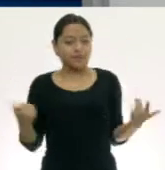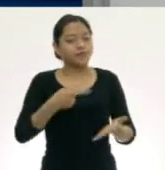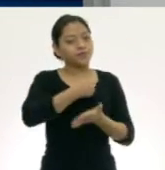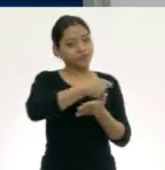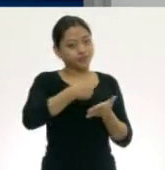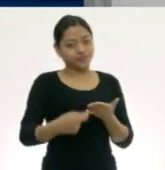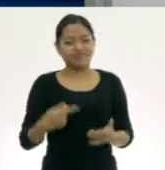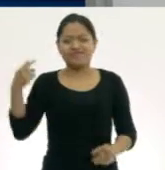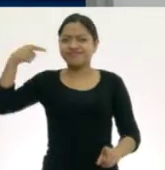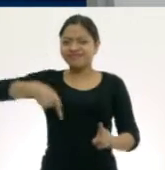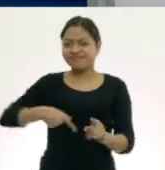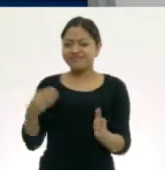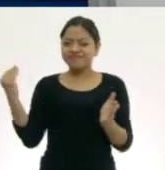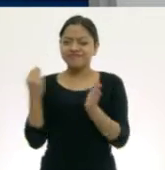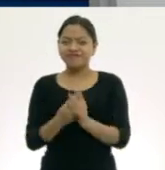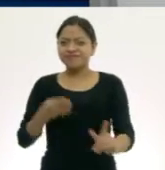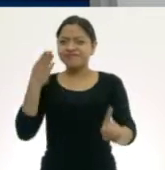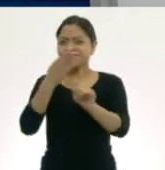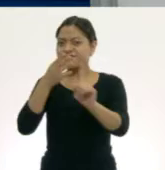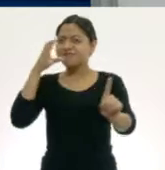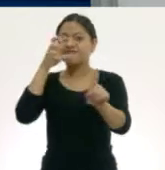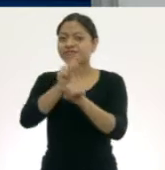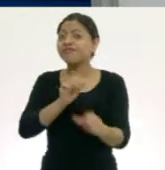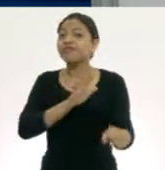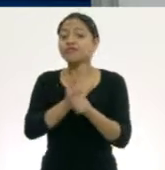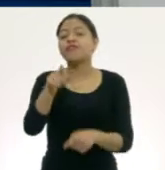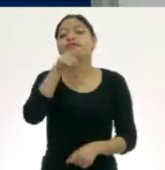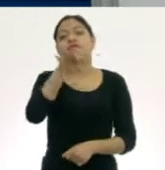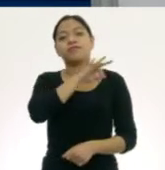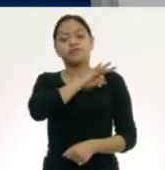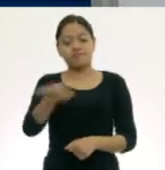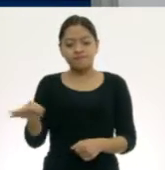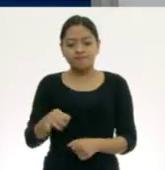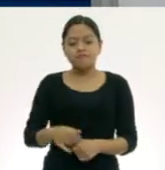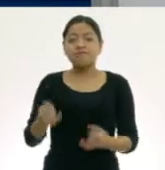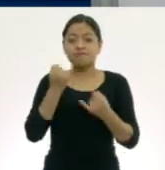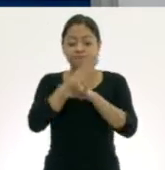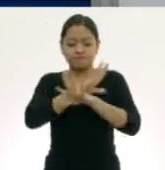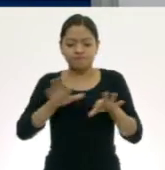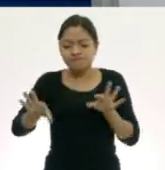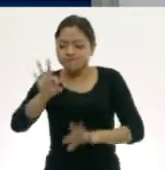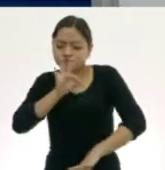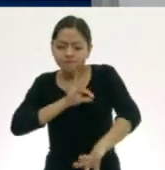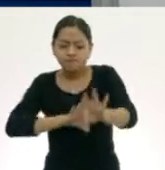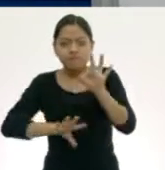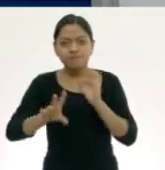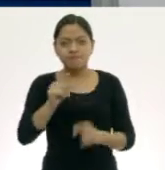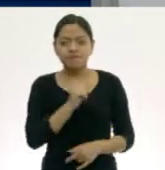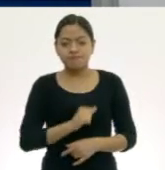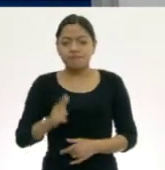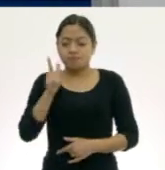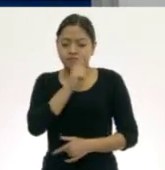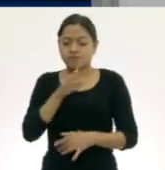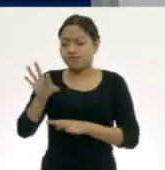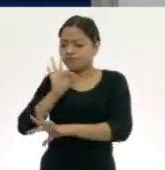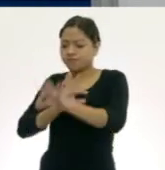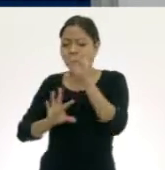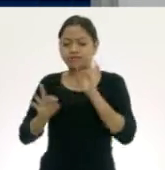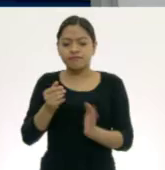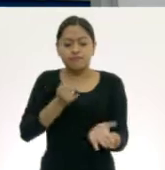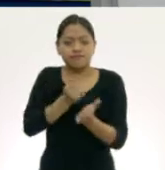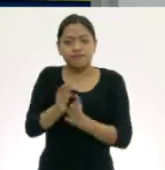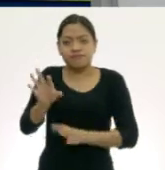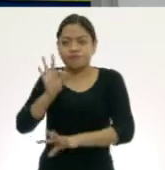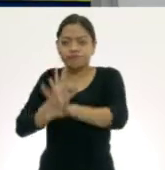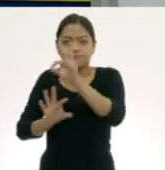el propósito de esta sesión es que tú puedas analizar la información y emplear el lenguaje para la toma de decisiones